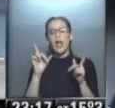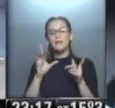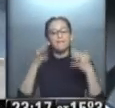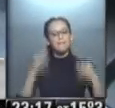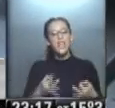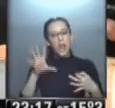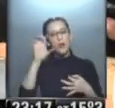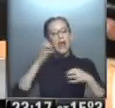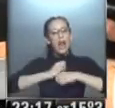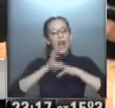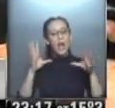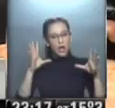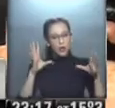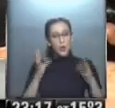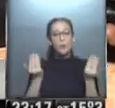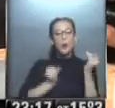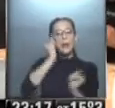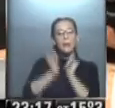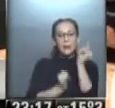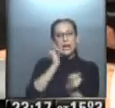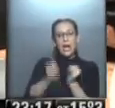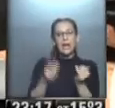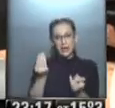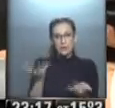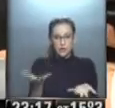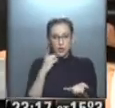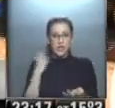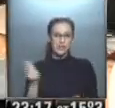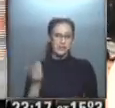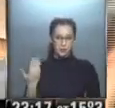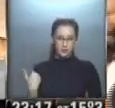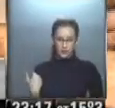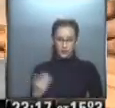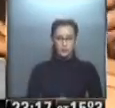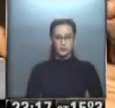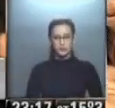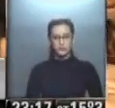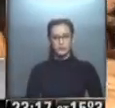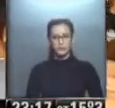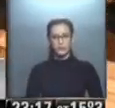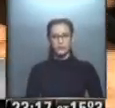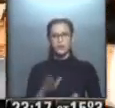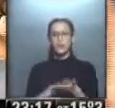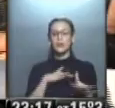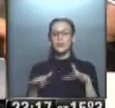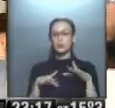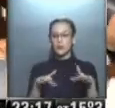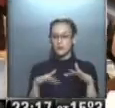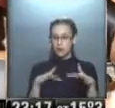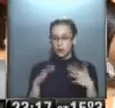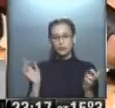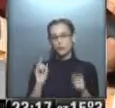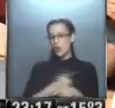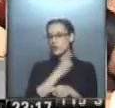nítido como para poder explicar y reconstruir qué es lo que pasó el sábado pasado. ¿Tampoco con el disco rígido la situación?